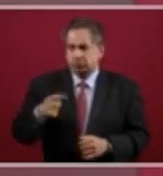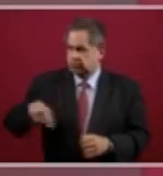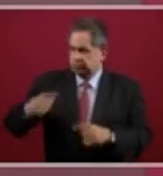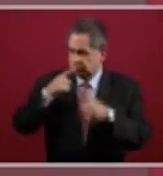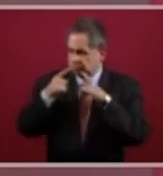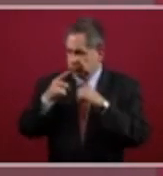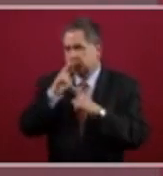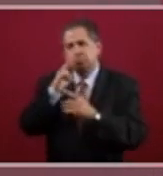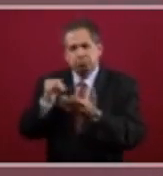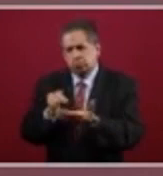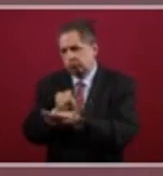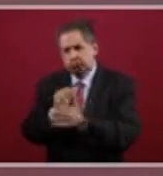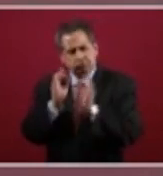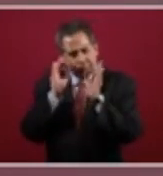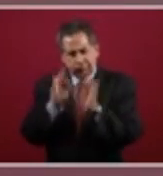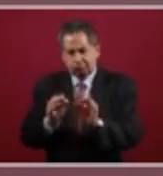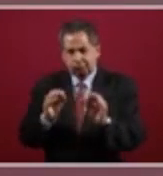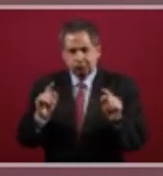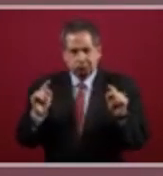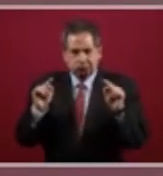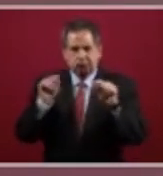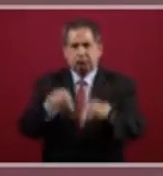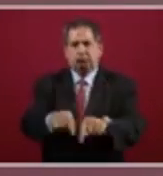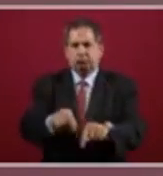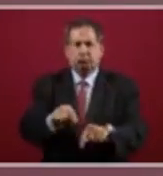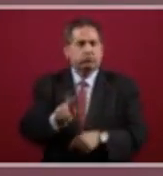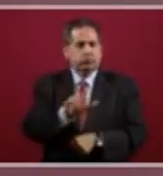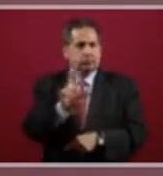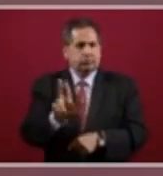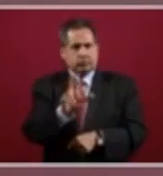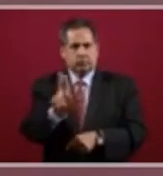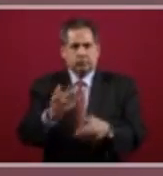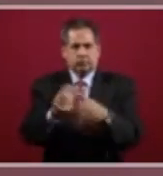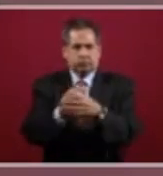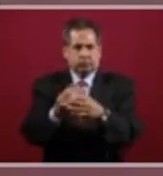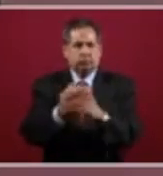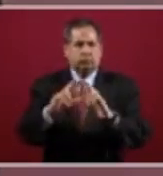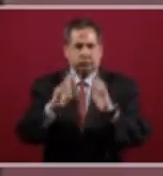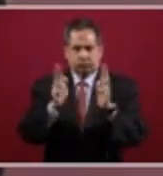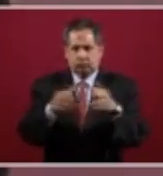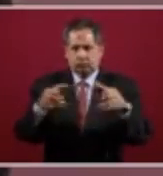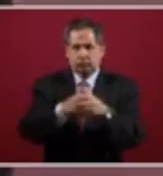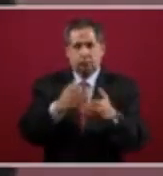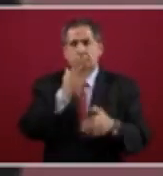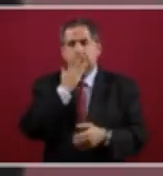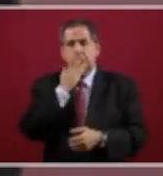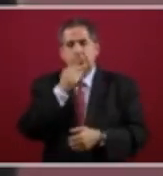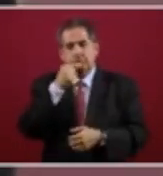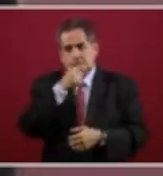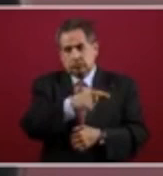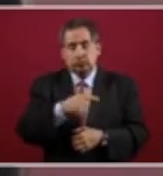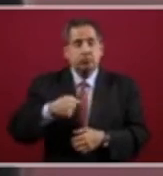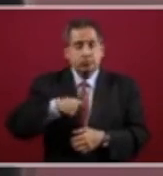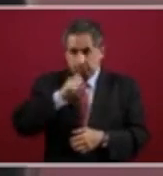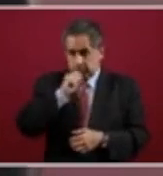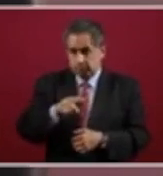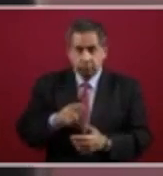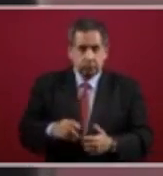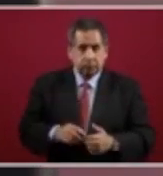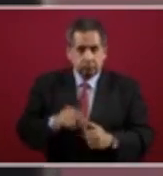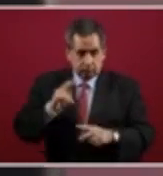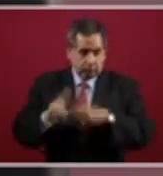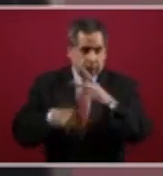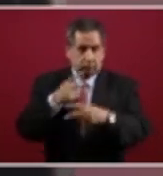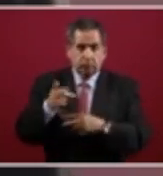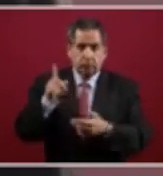decidió que se lleve a cabo mejor esta reunión allá en Sonora. Decirles que yo también voy